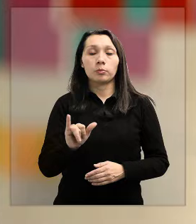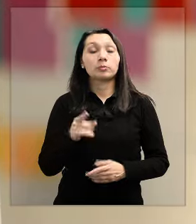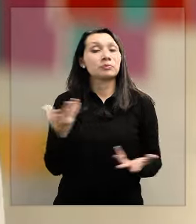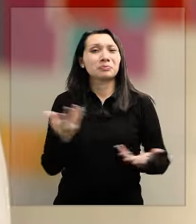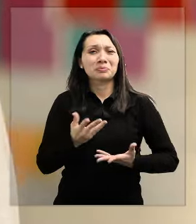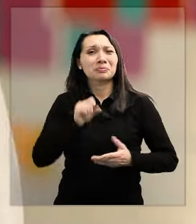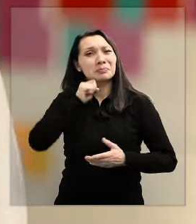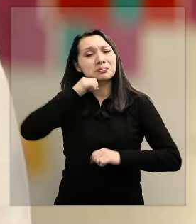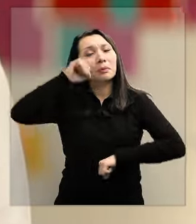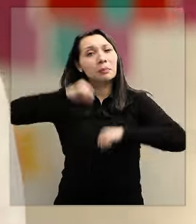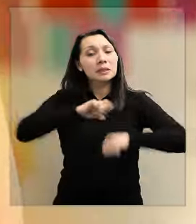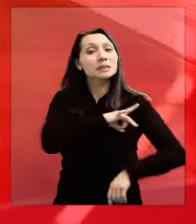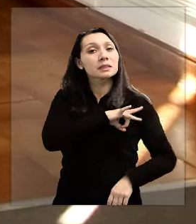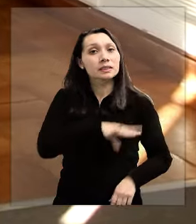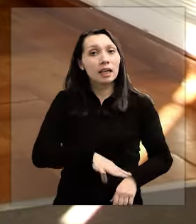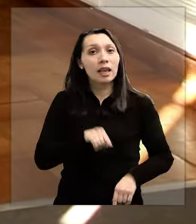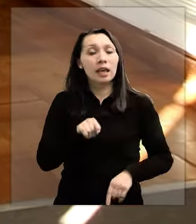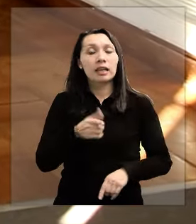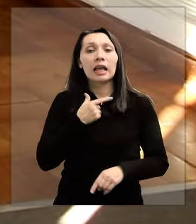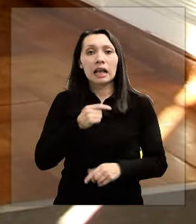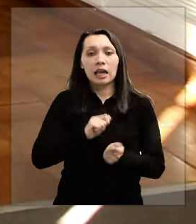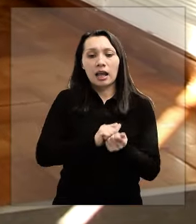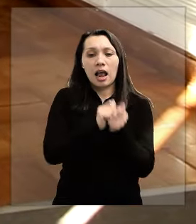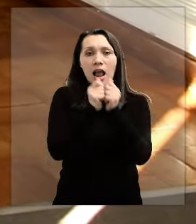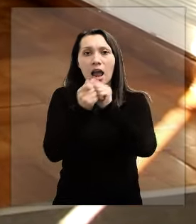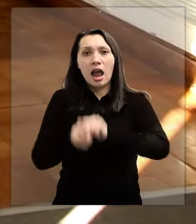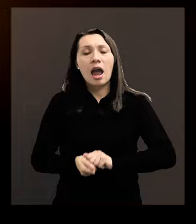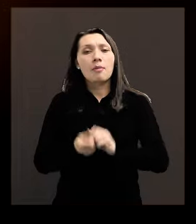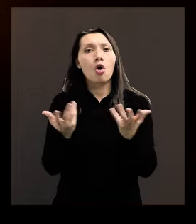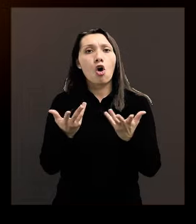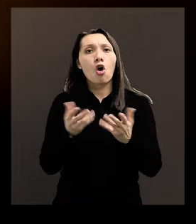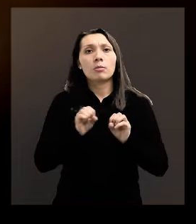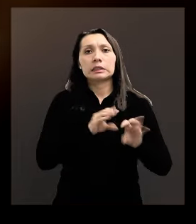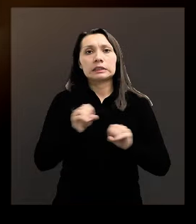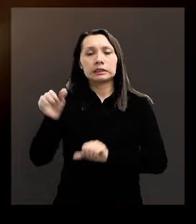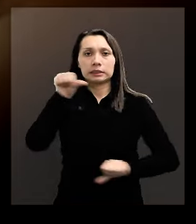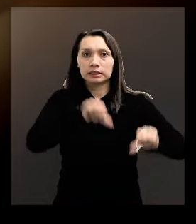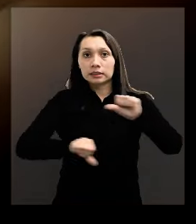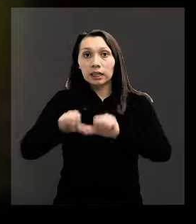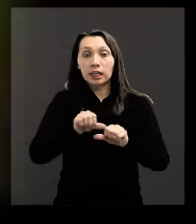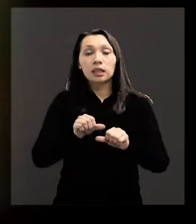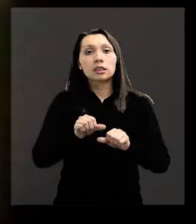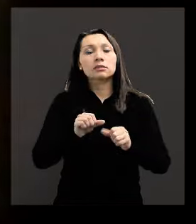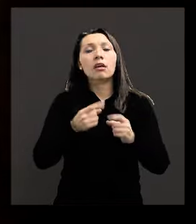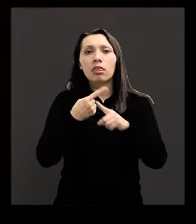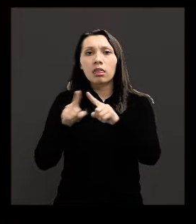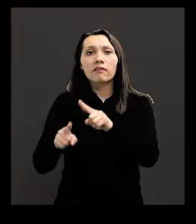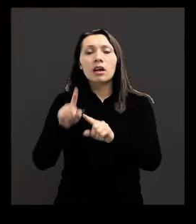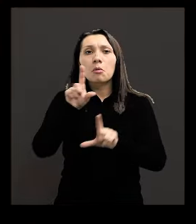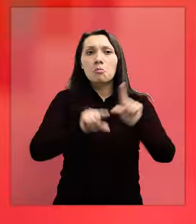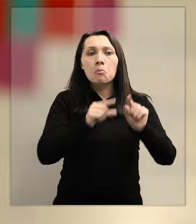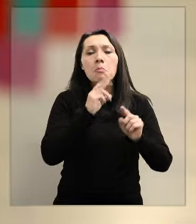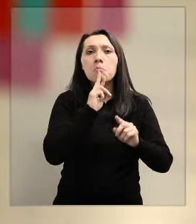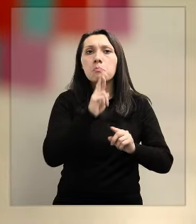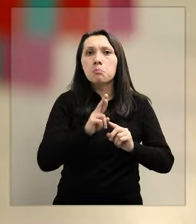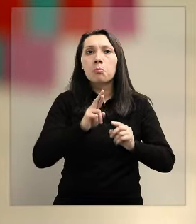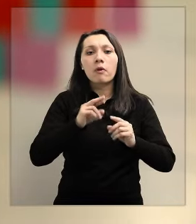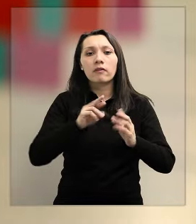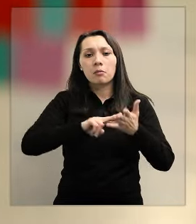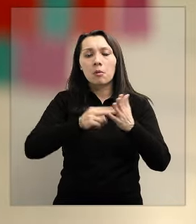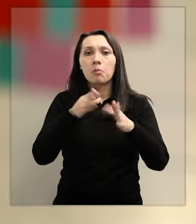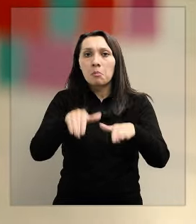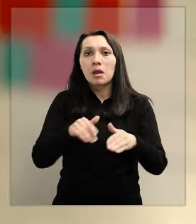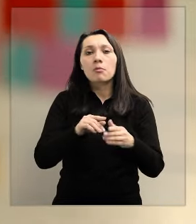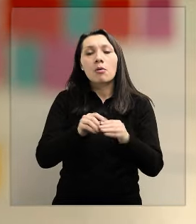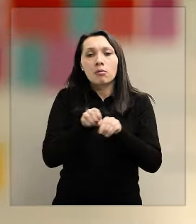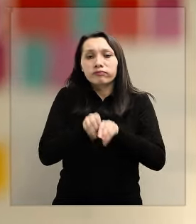LabForYou es una empresa chilena que quiere transformar la manera en que se enseña ciencia, resolviendo varios problemas a la misma vez, pero con un